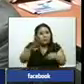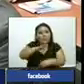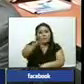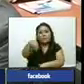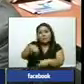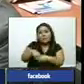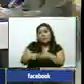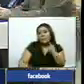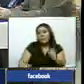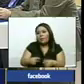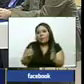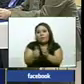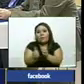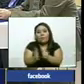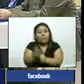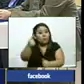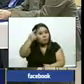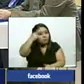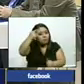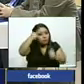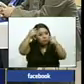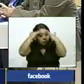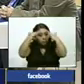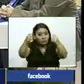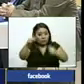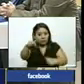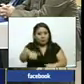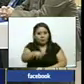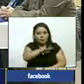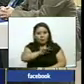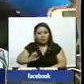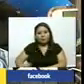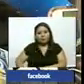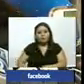de los principales problemas de salud mental que afectan a El Salvador.